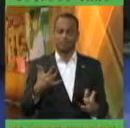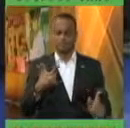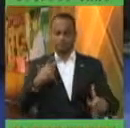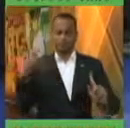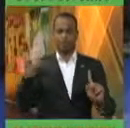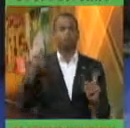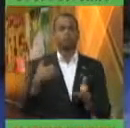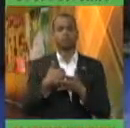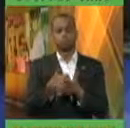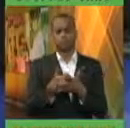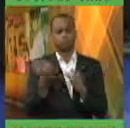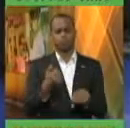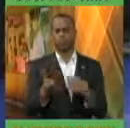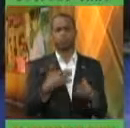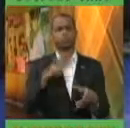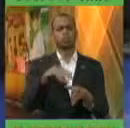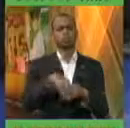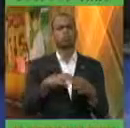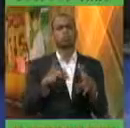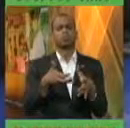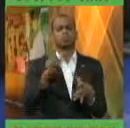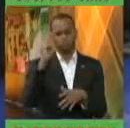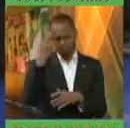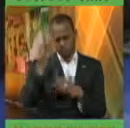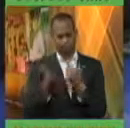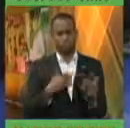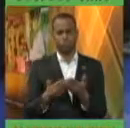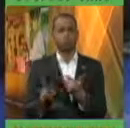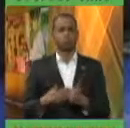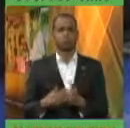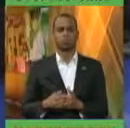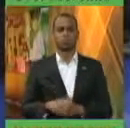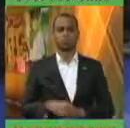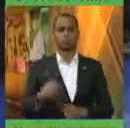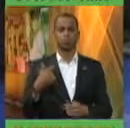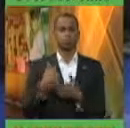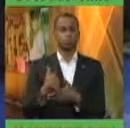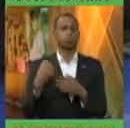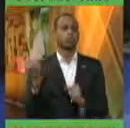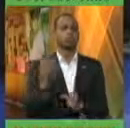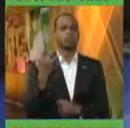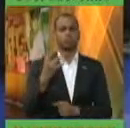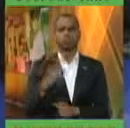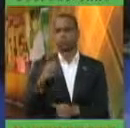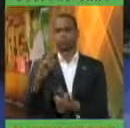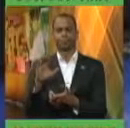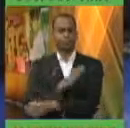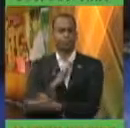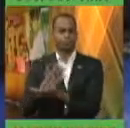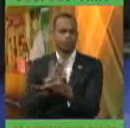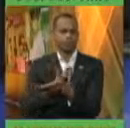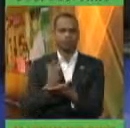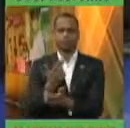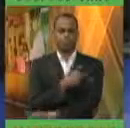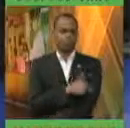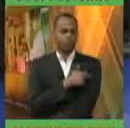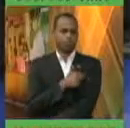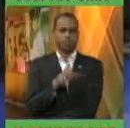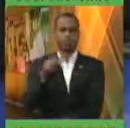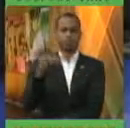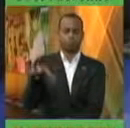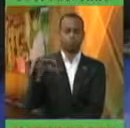partido que pertenezca porque lo fortalecemos porque cada escuela cada hospital cada obra que está